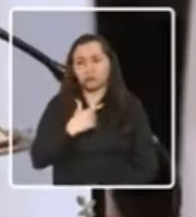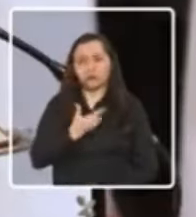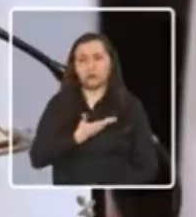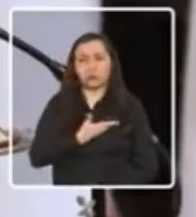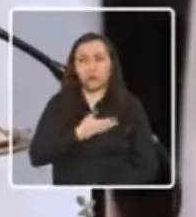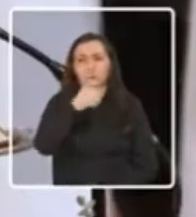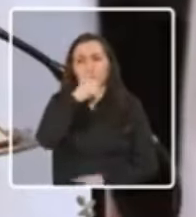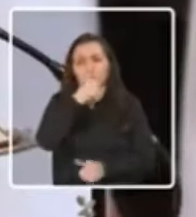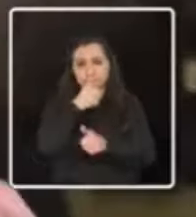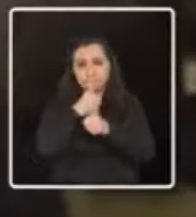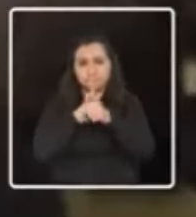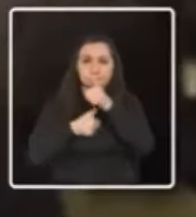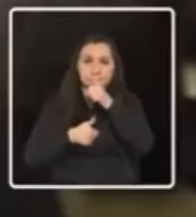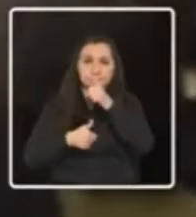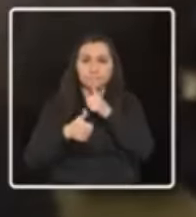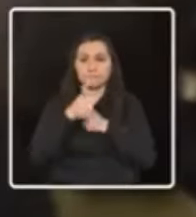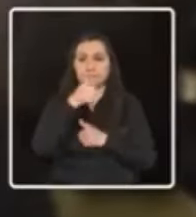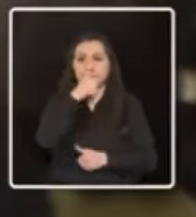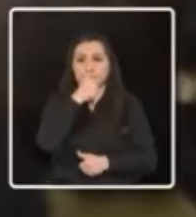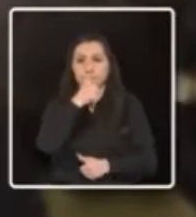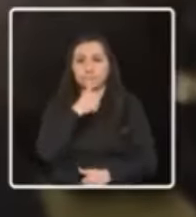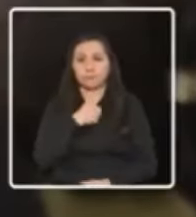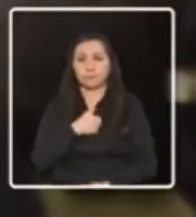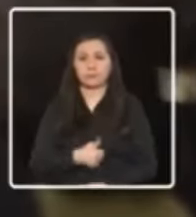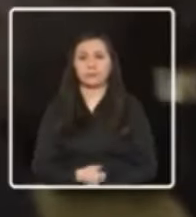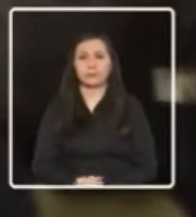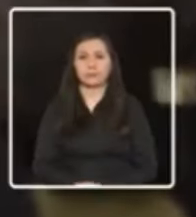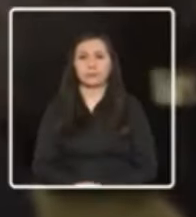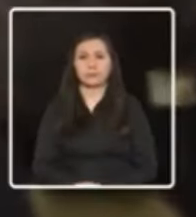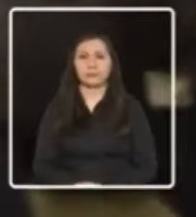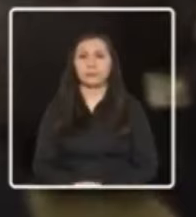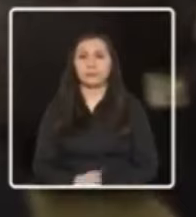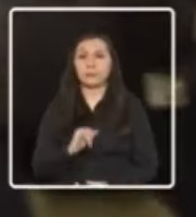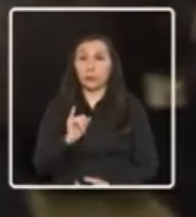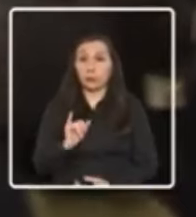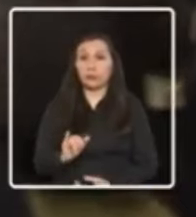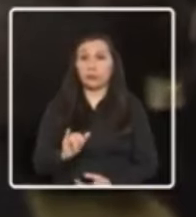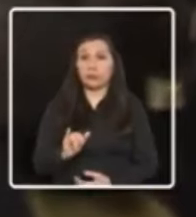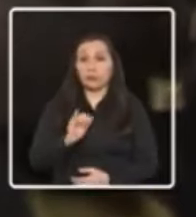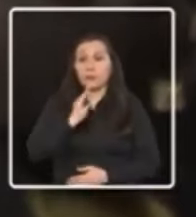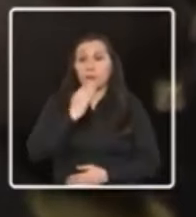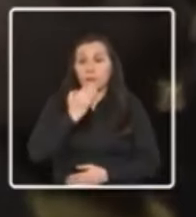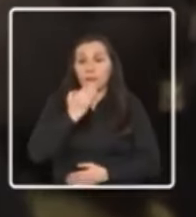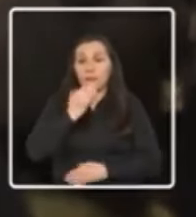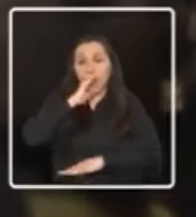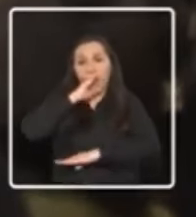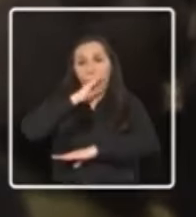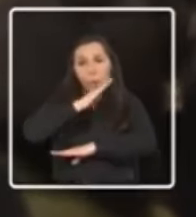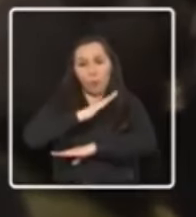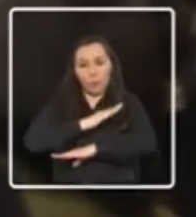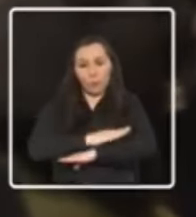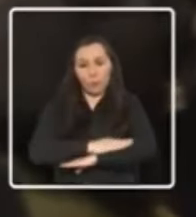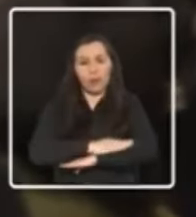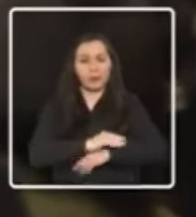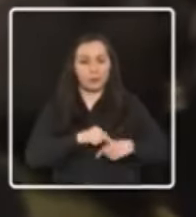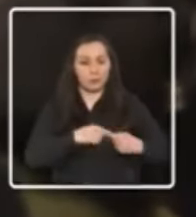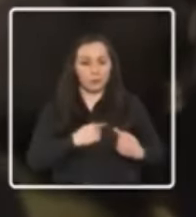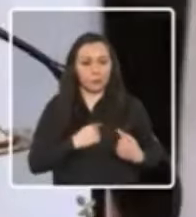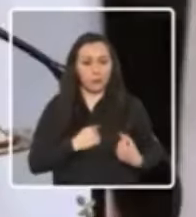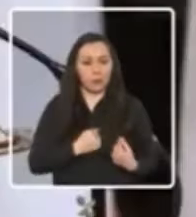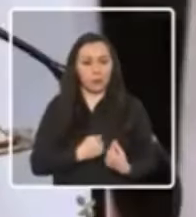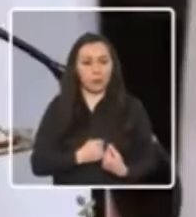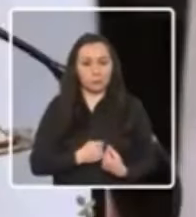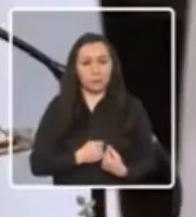pasó absolutamente de puntillas por la máxima autoridad de la iglesia y él en una en una